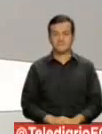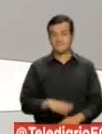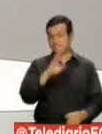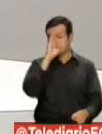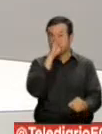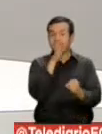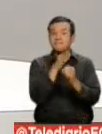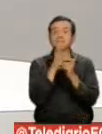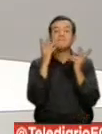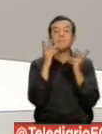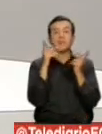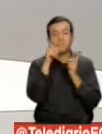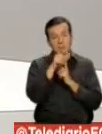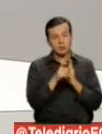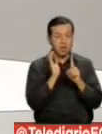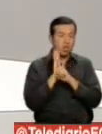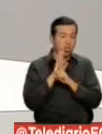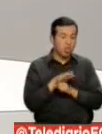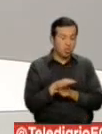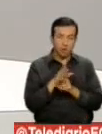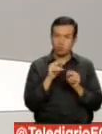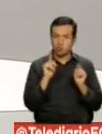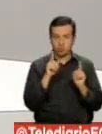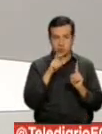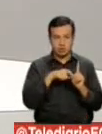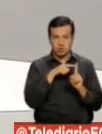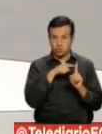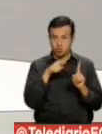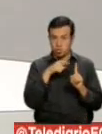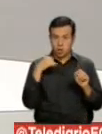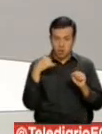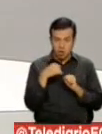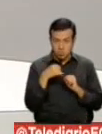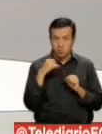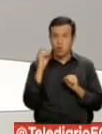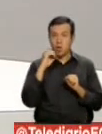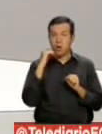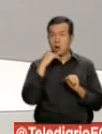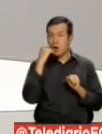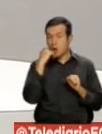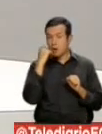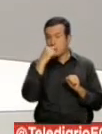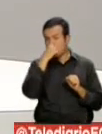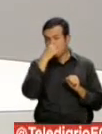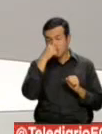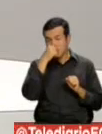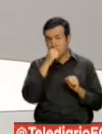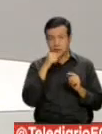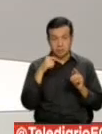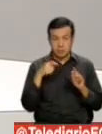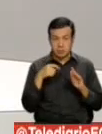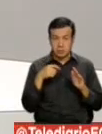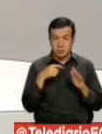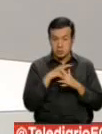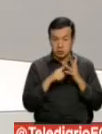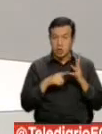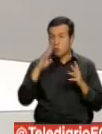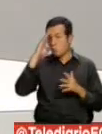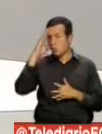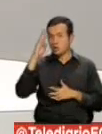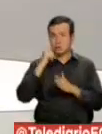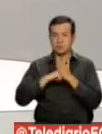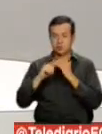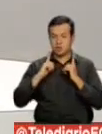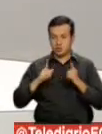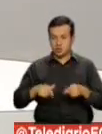fin de evitar la revictimización de personas que hayan sido sujetos de abuso sexual o también abuso de drogas, la Fiscalía, la Policía Nacional y el Ministerio de